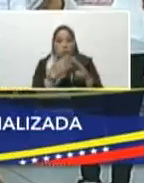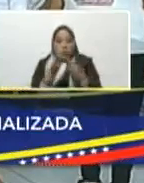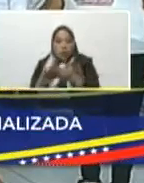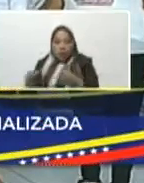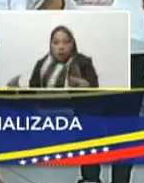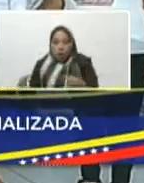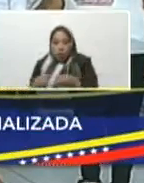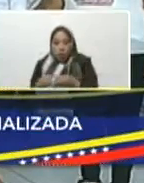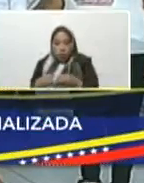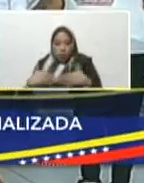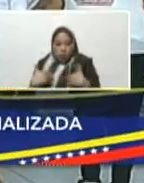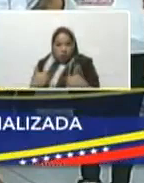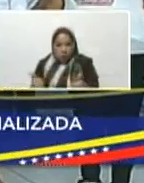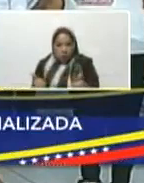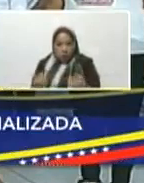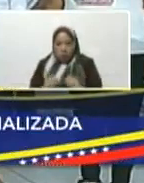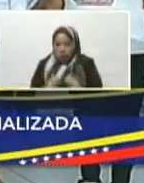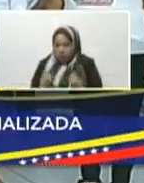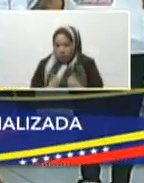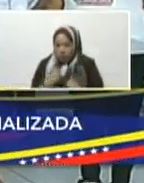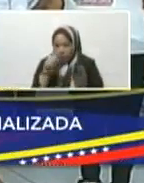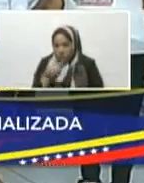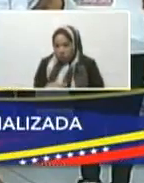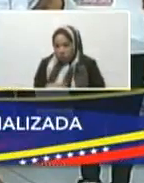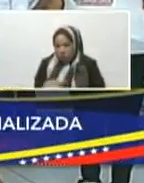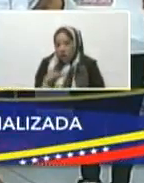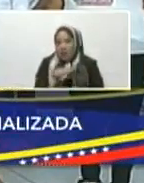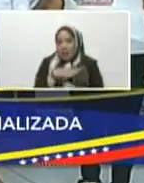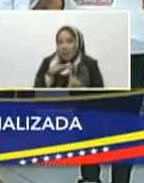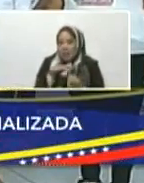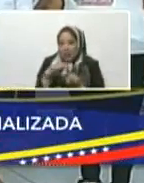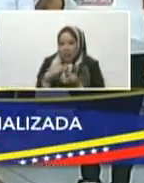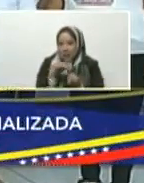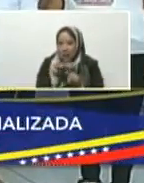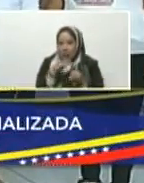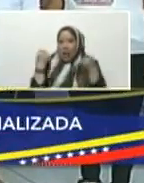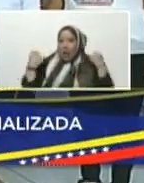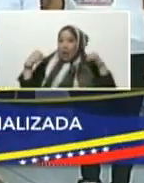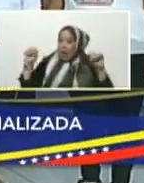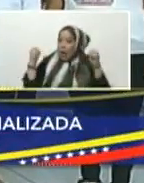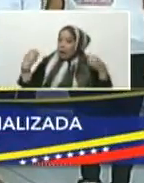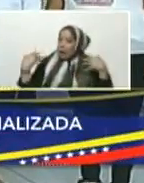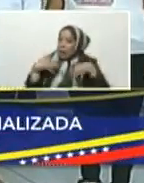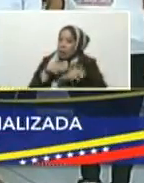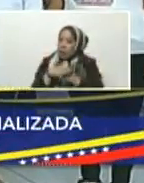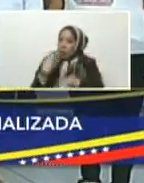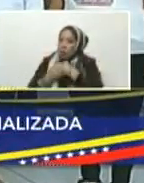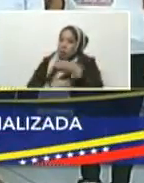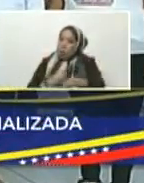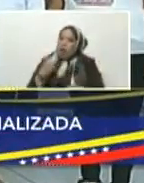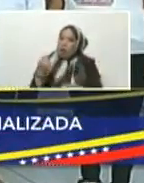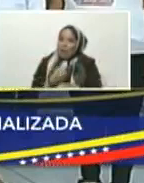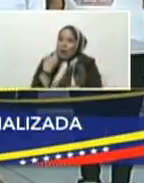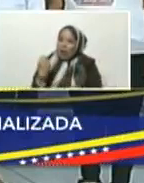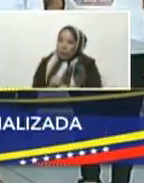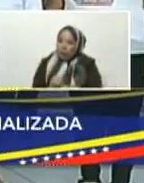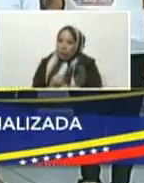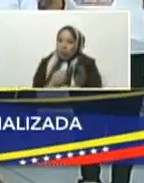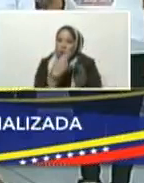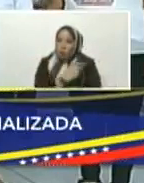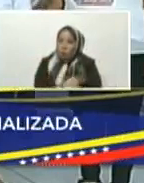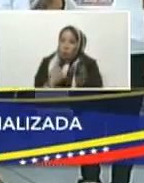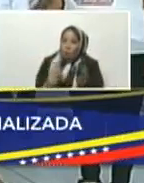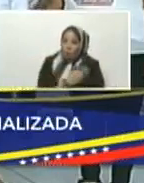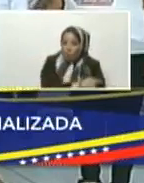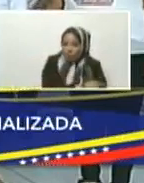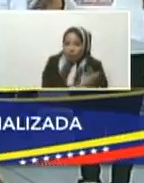que hacen vida en el Pedro de Armas, que es el área de salud integral comunitaria. Es un ejercicio integral y estamos trabajándolo en todos los niveles, los hospitales